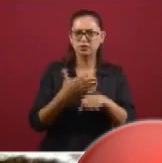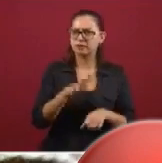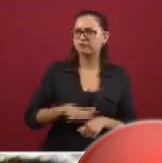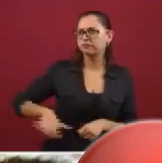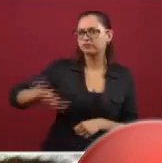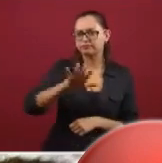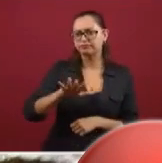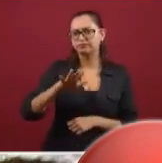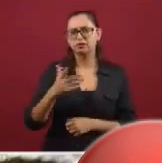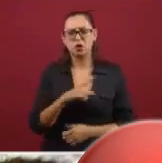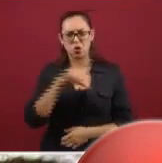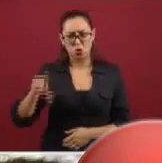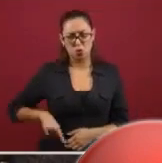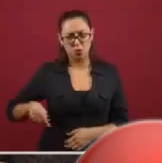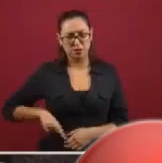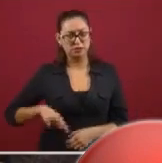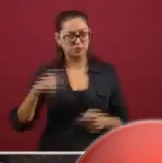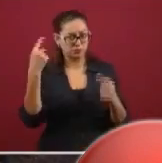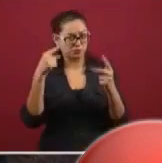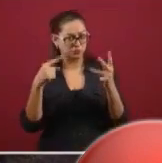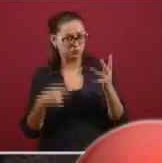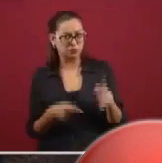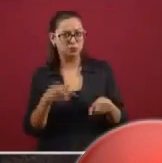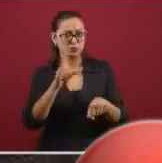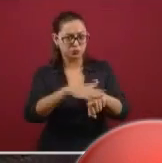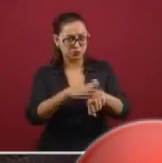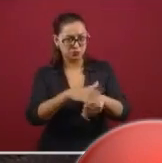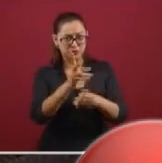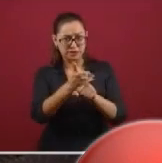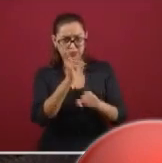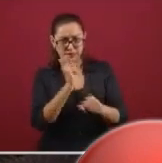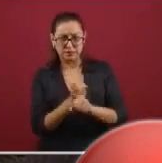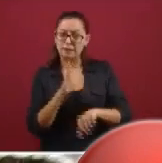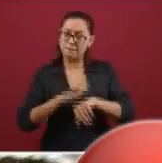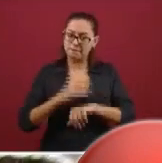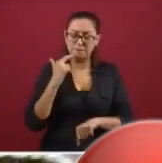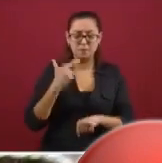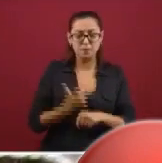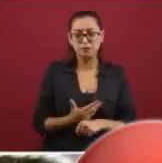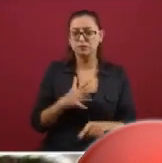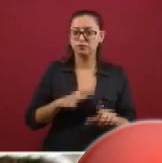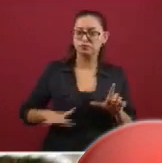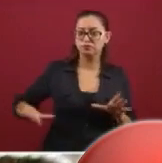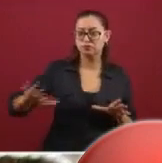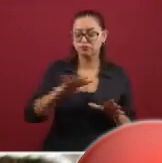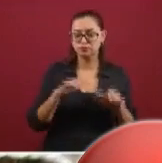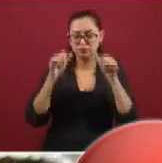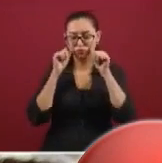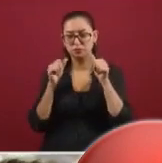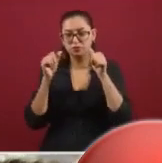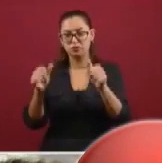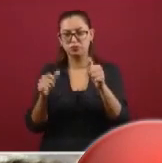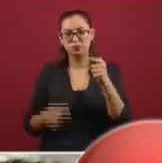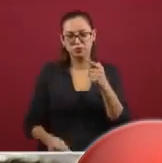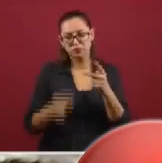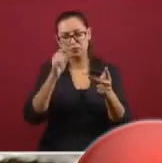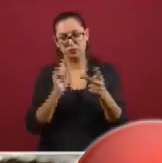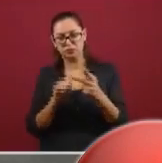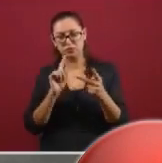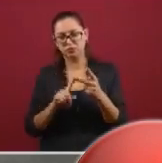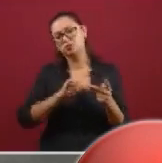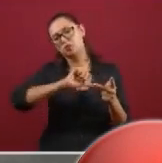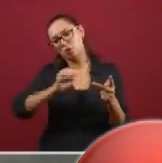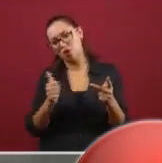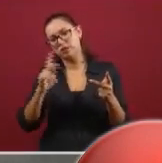¿Tiene directrices el gobierno para invitar a las empresas a que sean eso, más responsables socialmente? Y en un segundo le hago una segunda